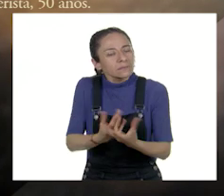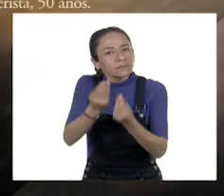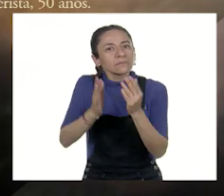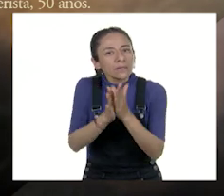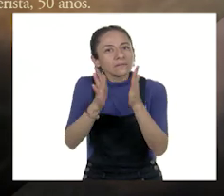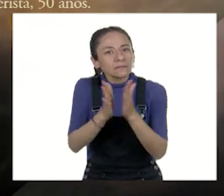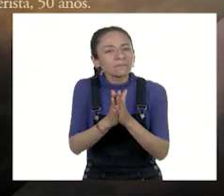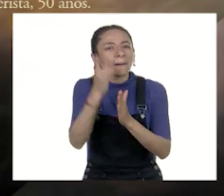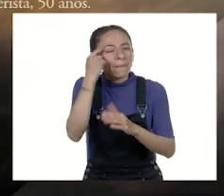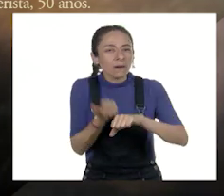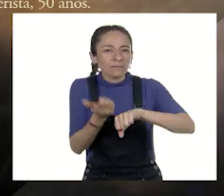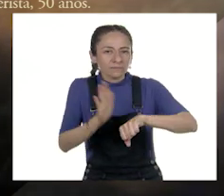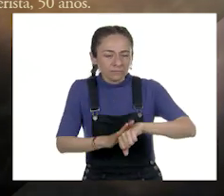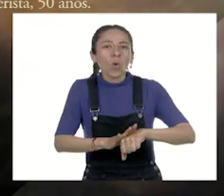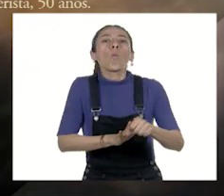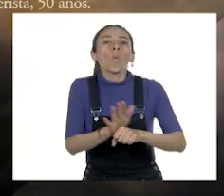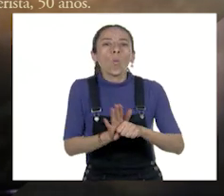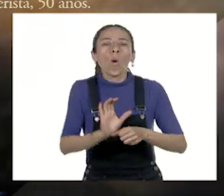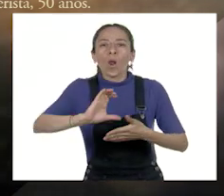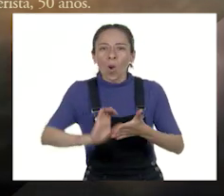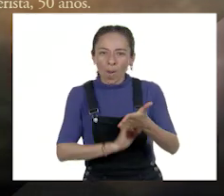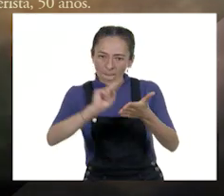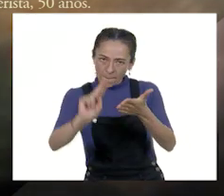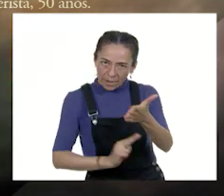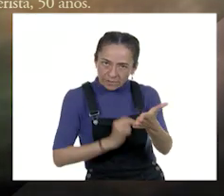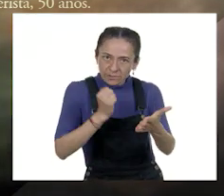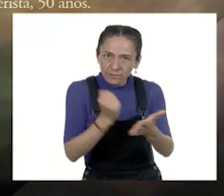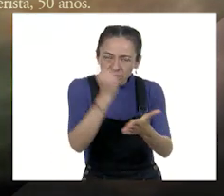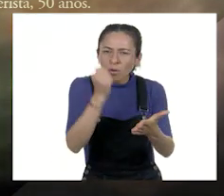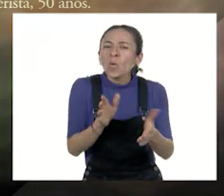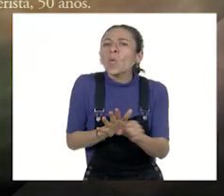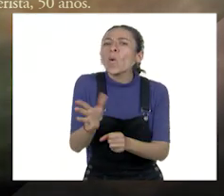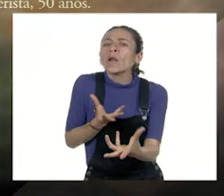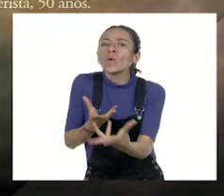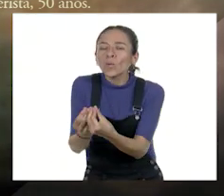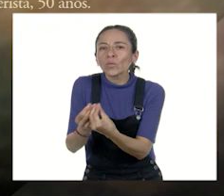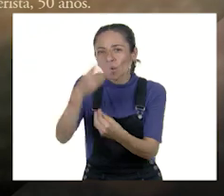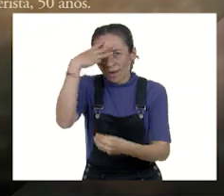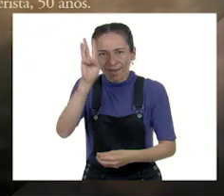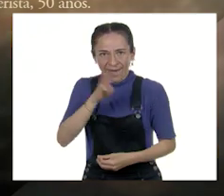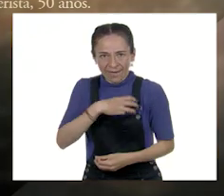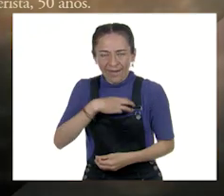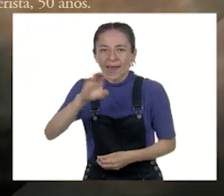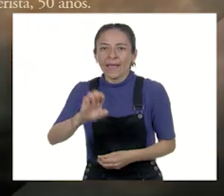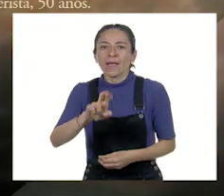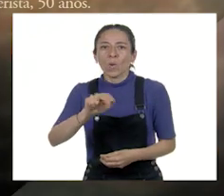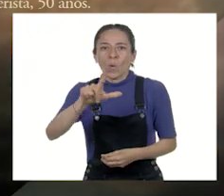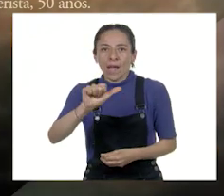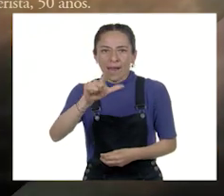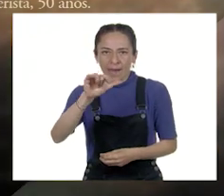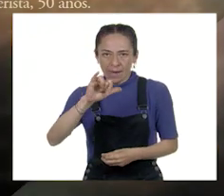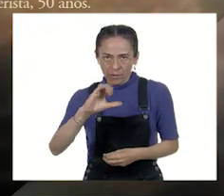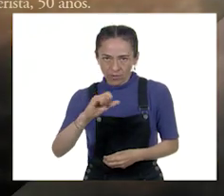la convención con el gobierno del general Eulalio Gutiérrez. Y como esa